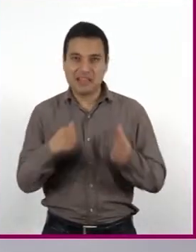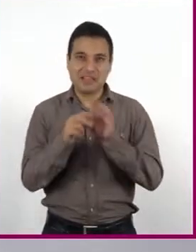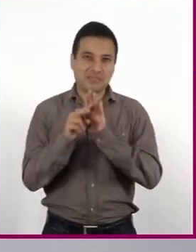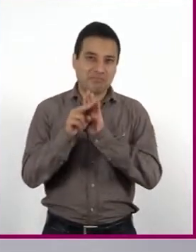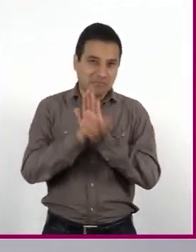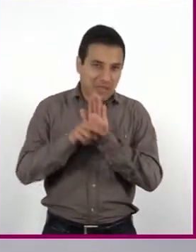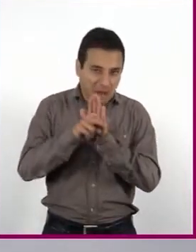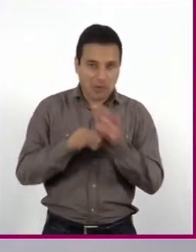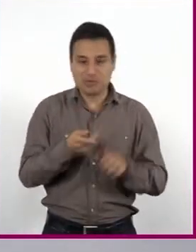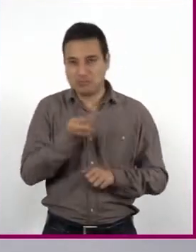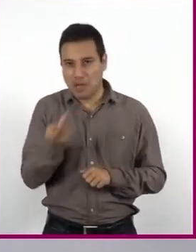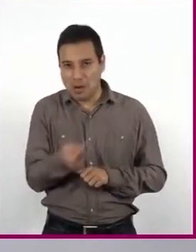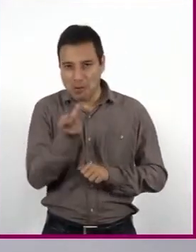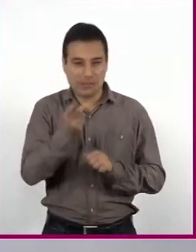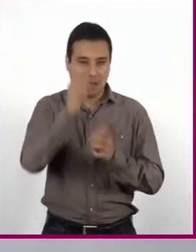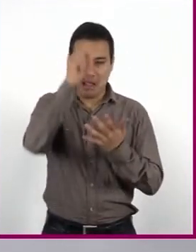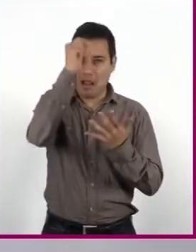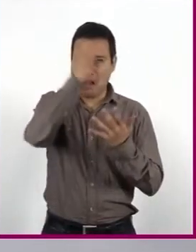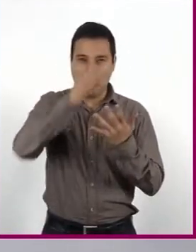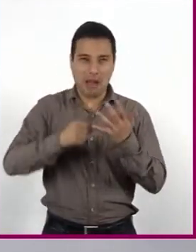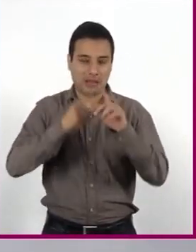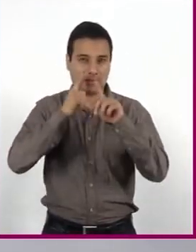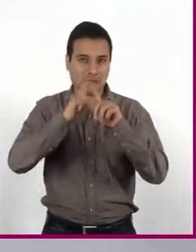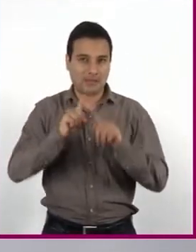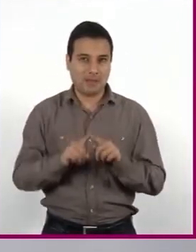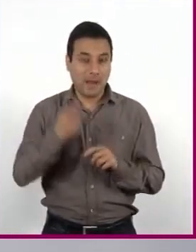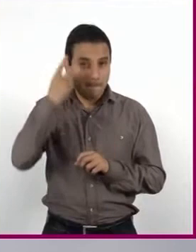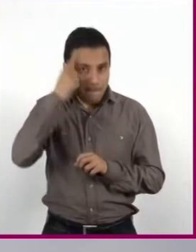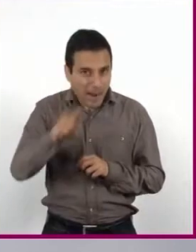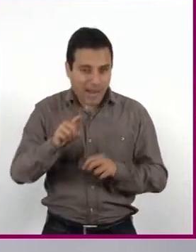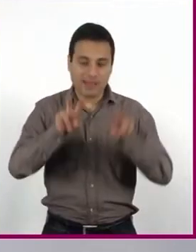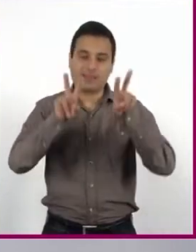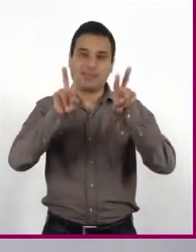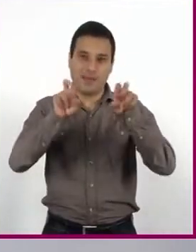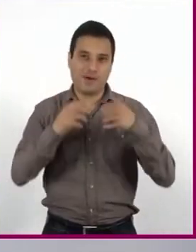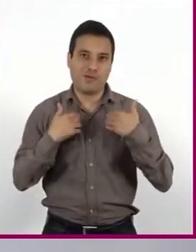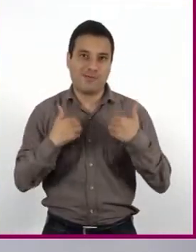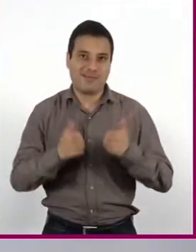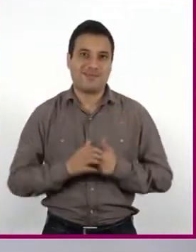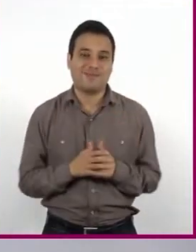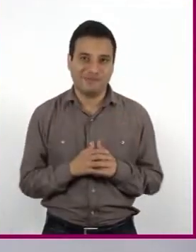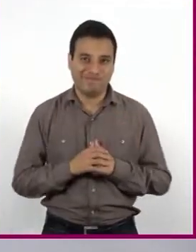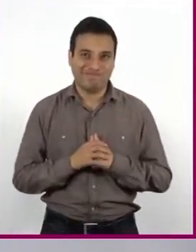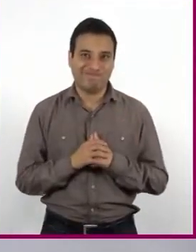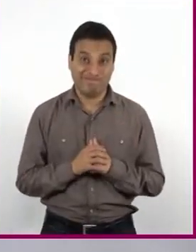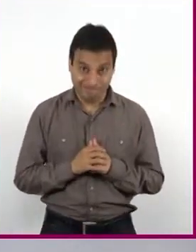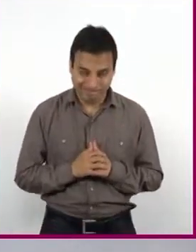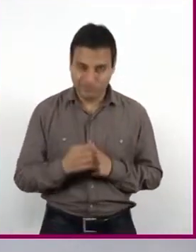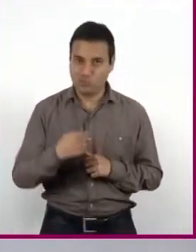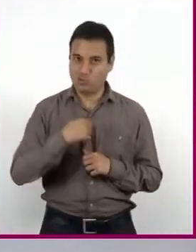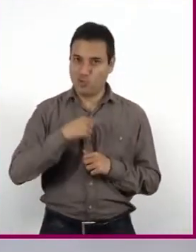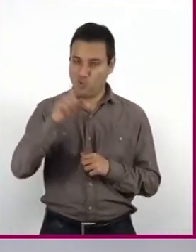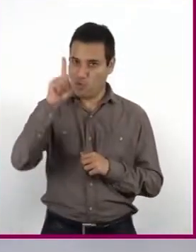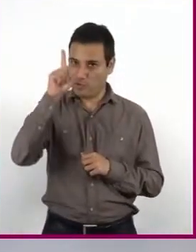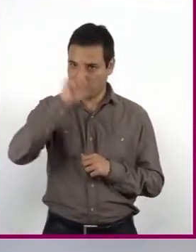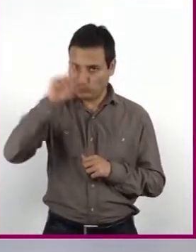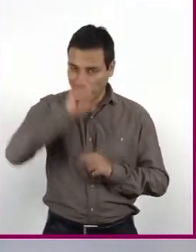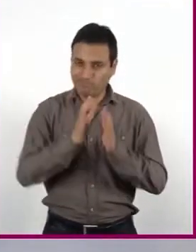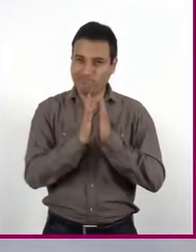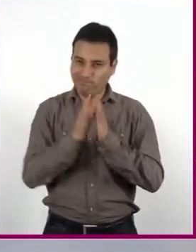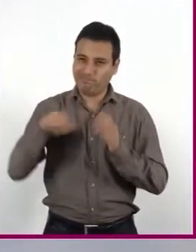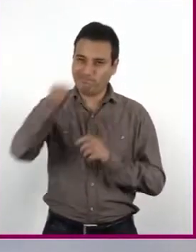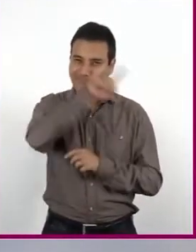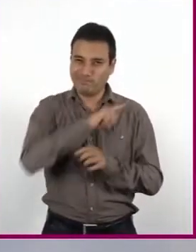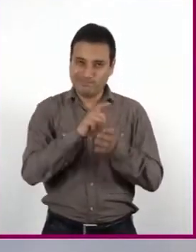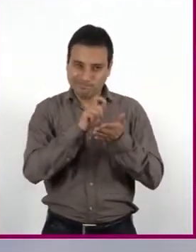y preguntas para reflexionar y comprender los planteamientos que vamos a estudiar. Les recomendamos que realicen